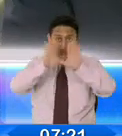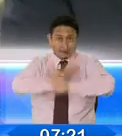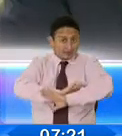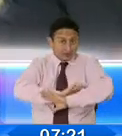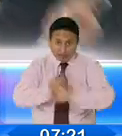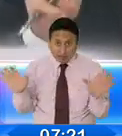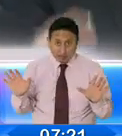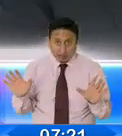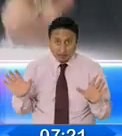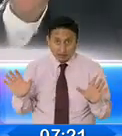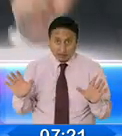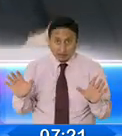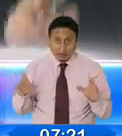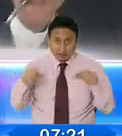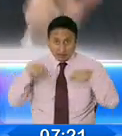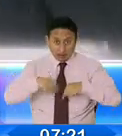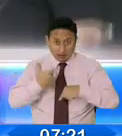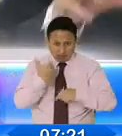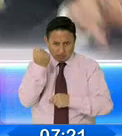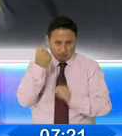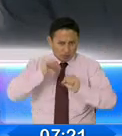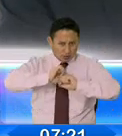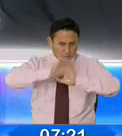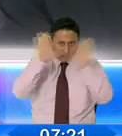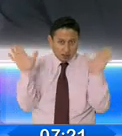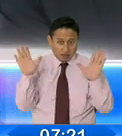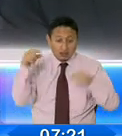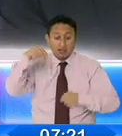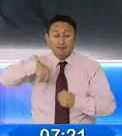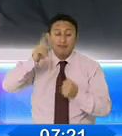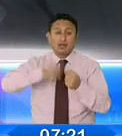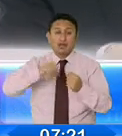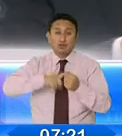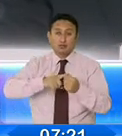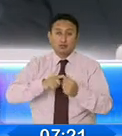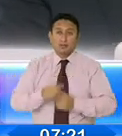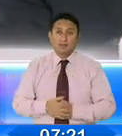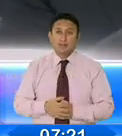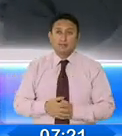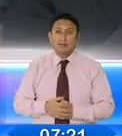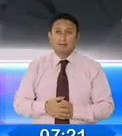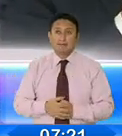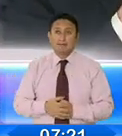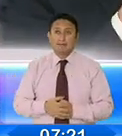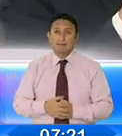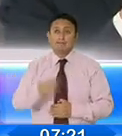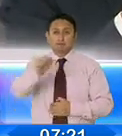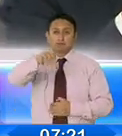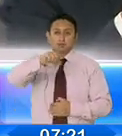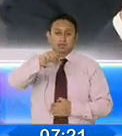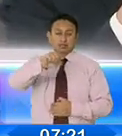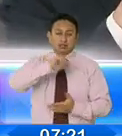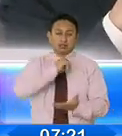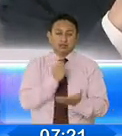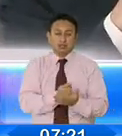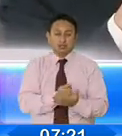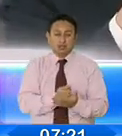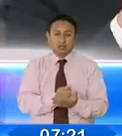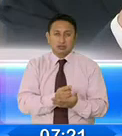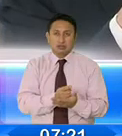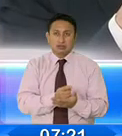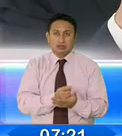mañana. Eso para que quede en claro en la ciudad de Quito, secretario. Sí, esa es